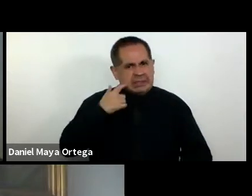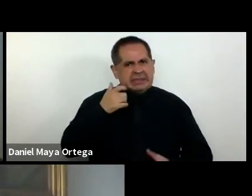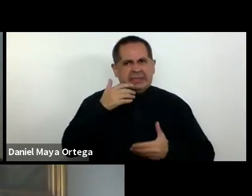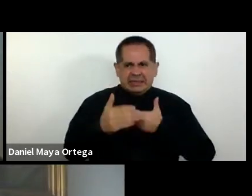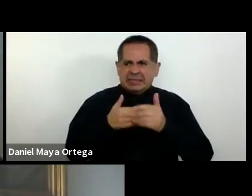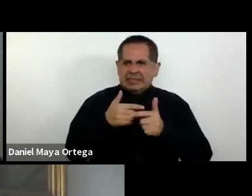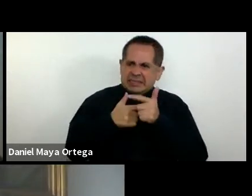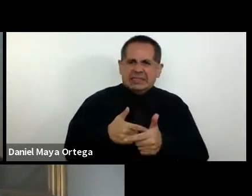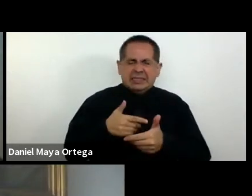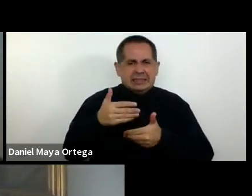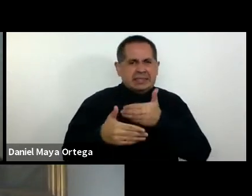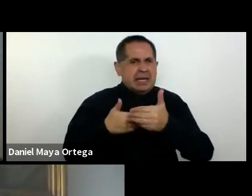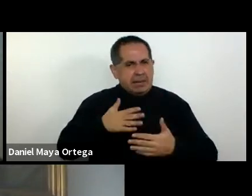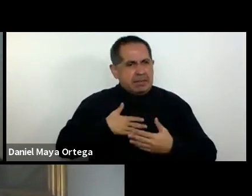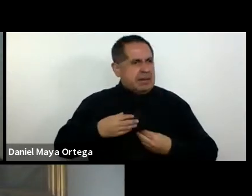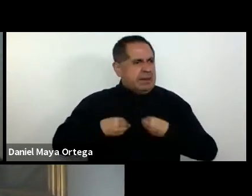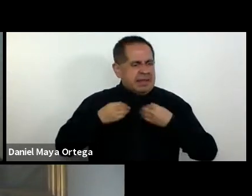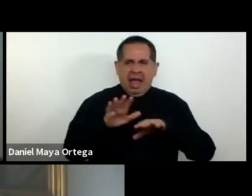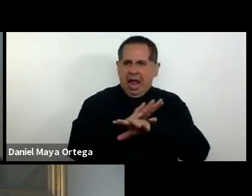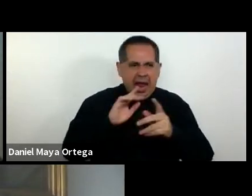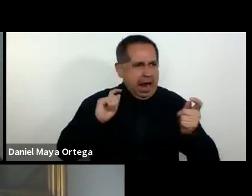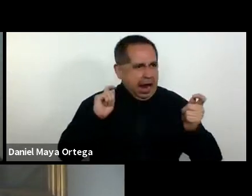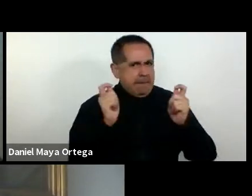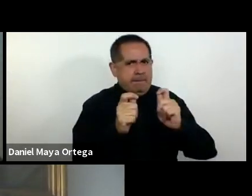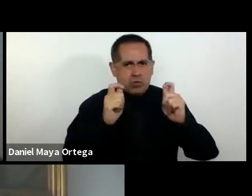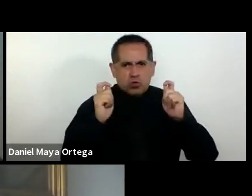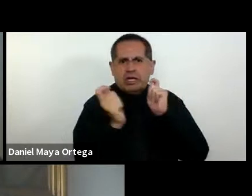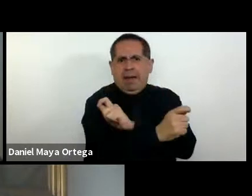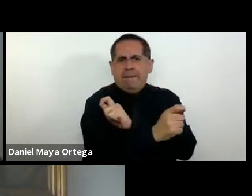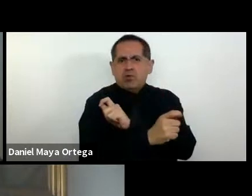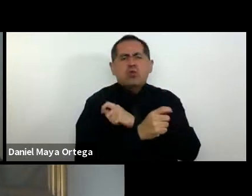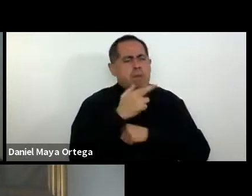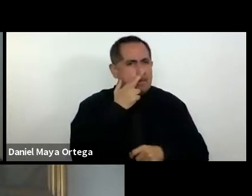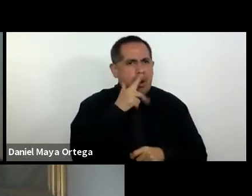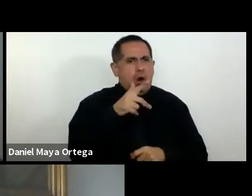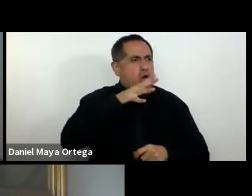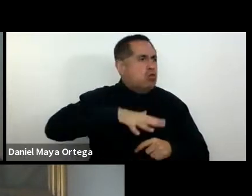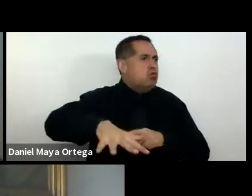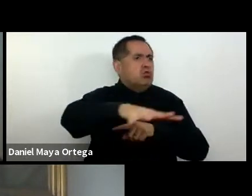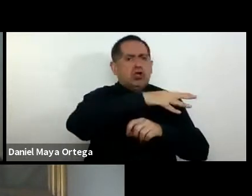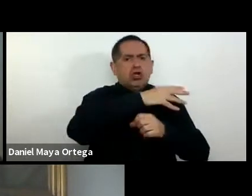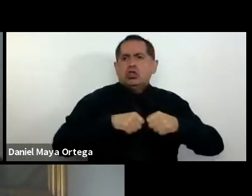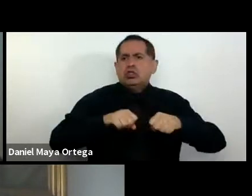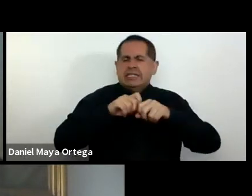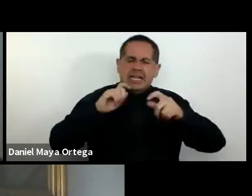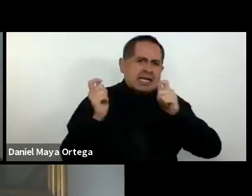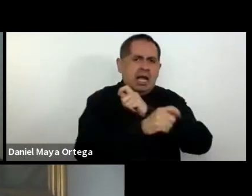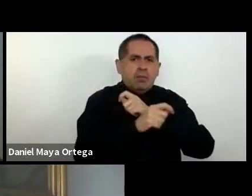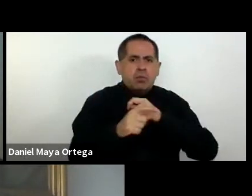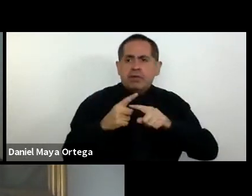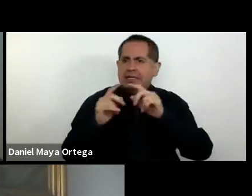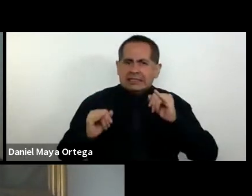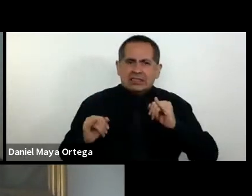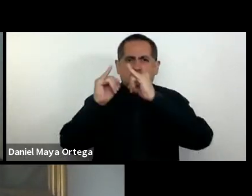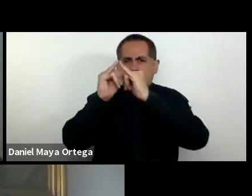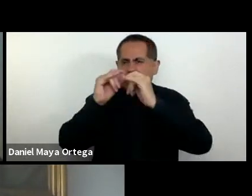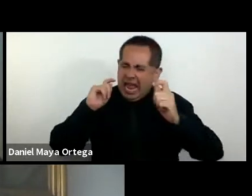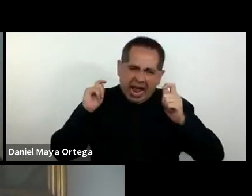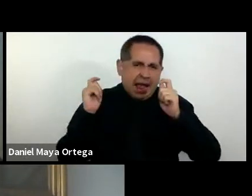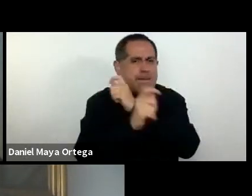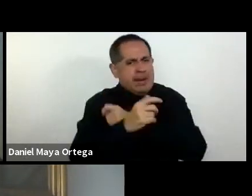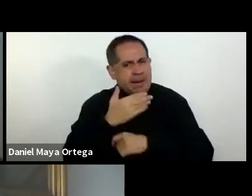de la vida, de generar un cambio auténtico en la sociedad, sus instituciones y